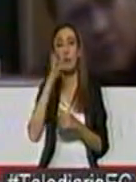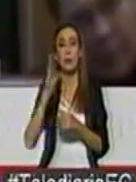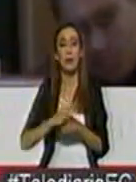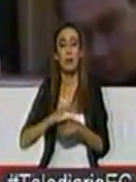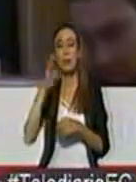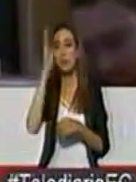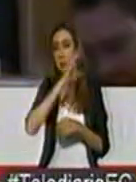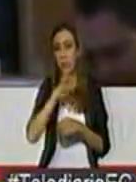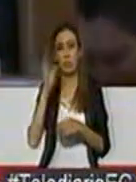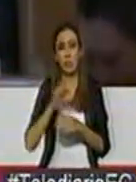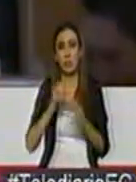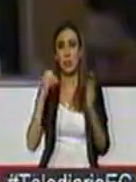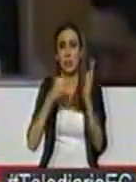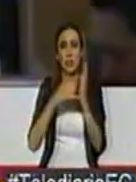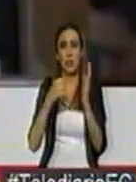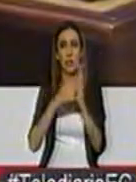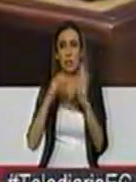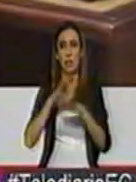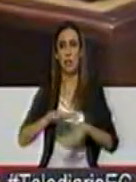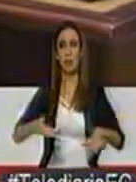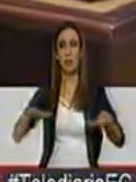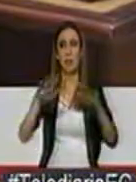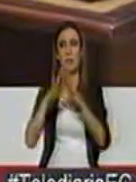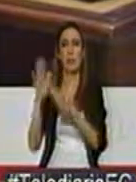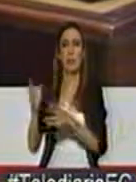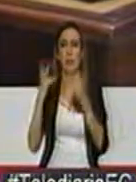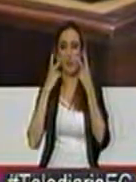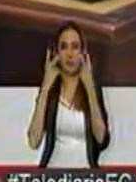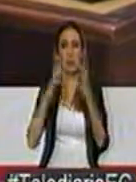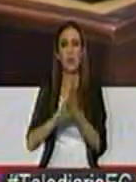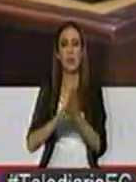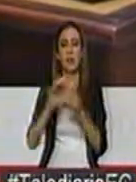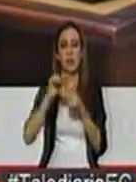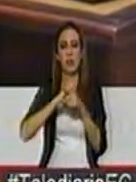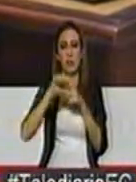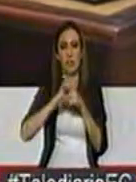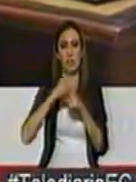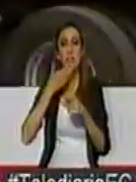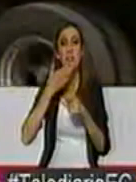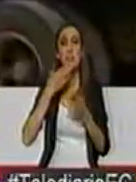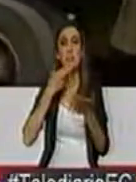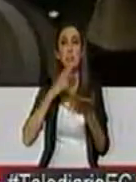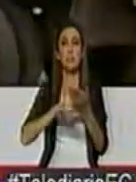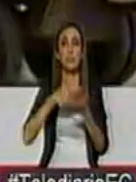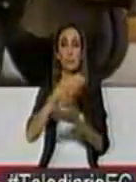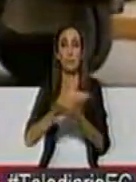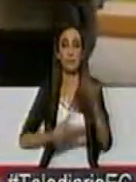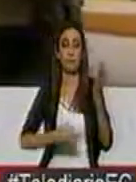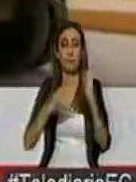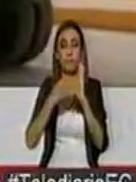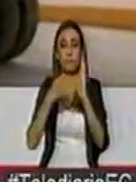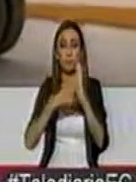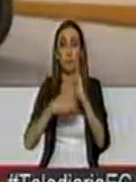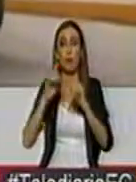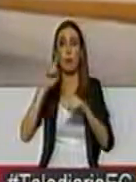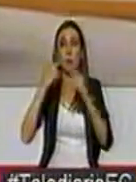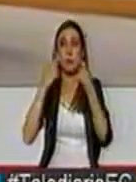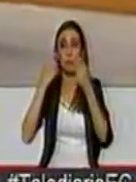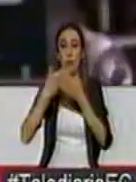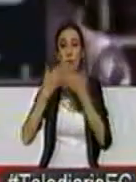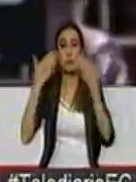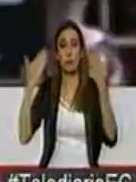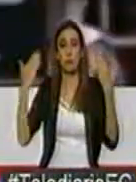debió haber existido. En la práctica, ¿cómo se aplica la derogatoria del impuesto en casos de la chatarrización, por